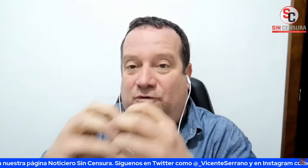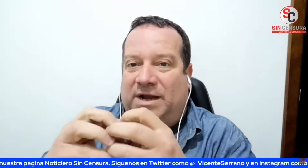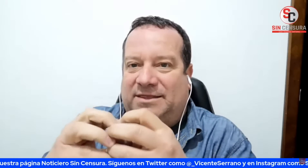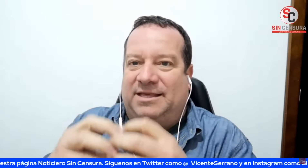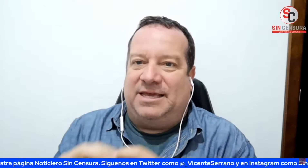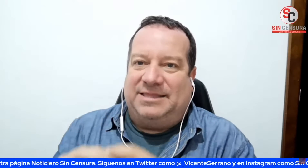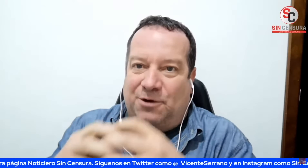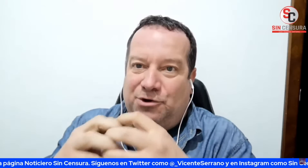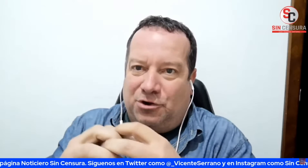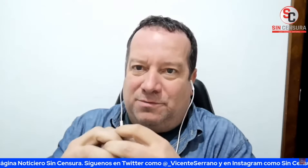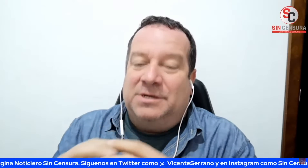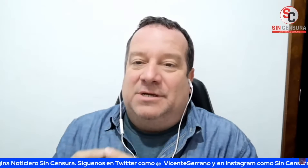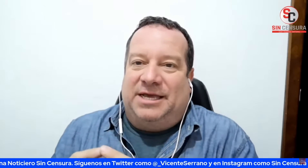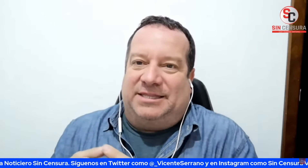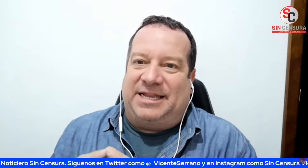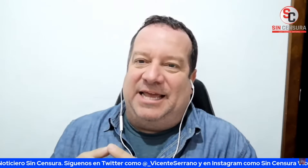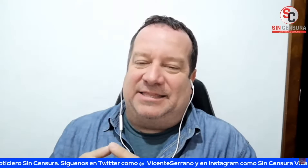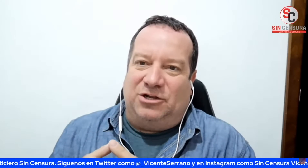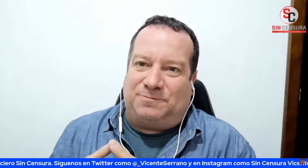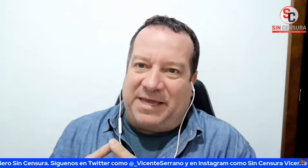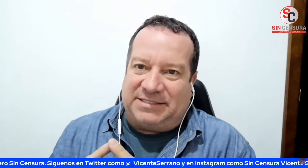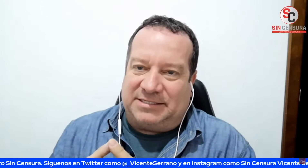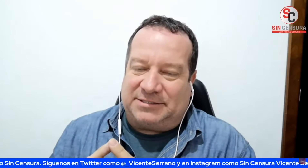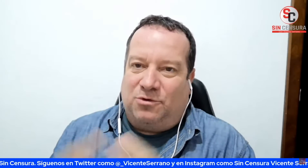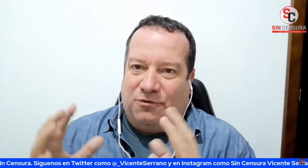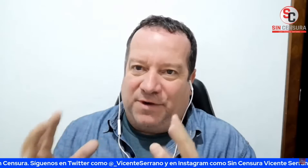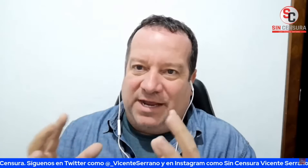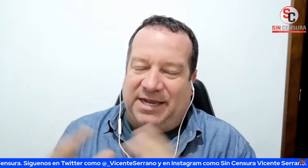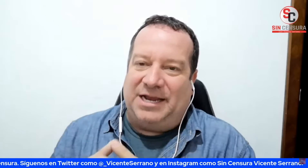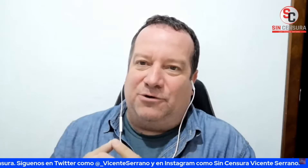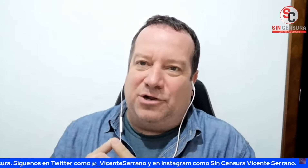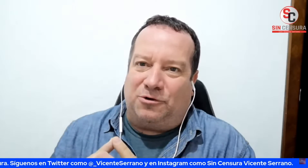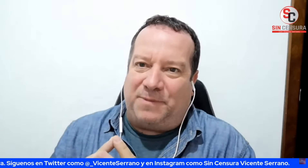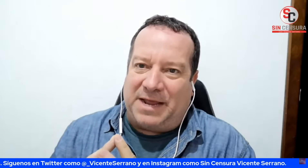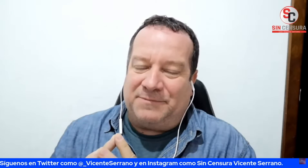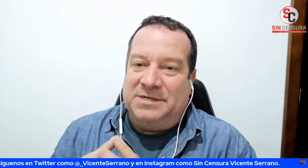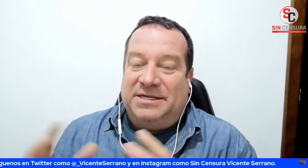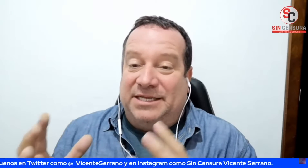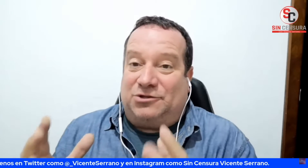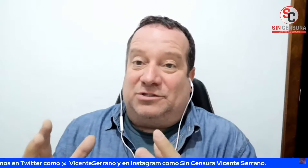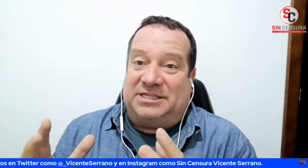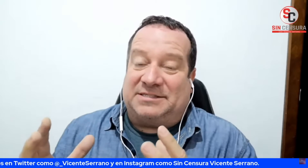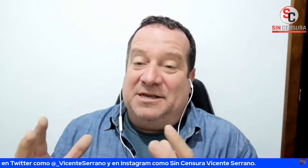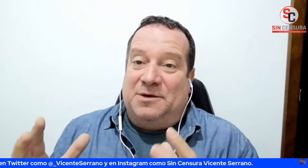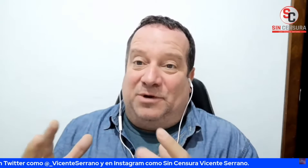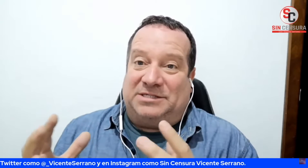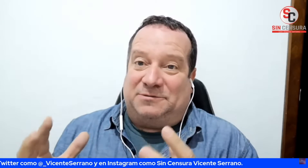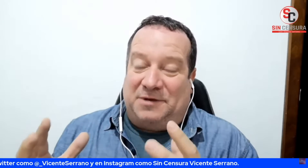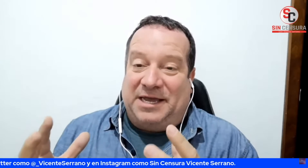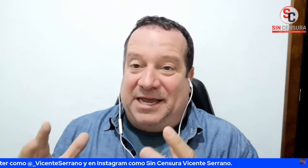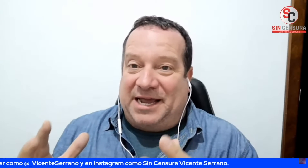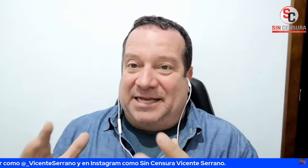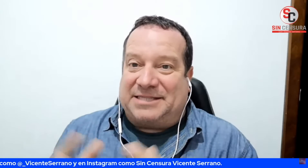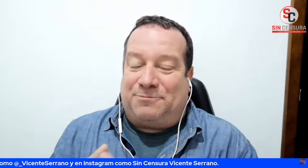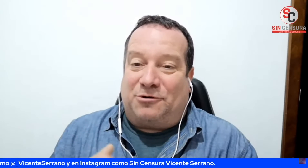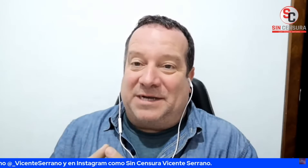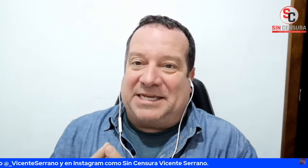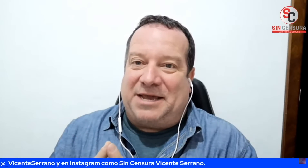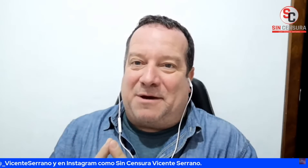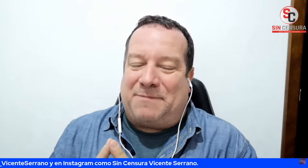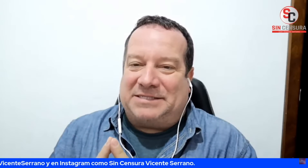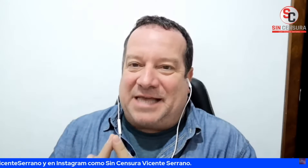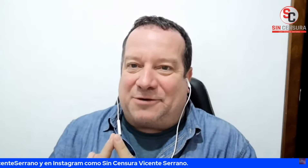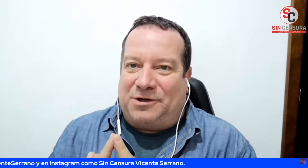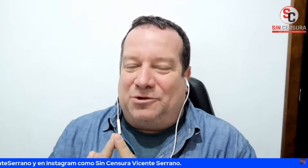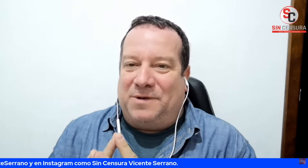factor muy fuerte de unión entre los países, como lo fue en la Unión Europea. Y entonces, pues está por